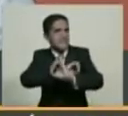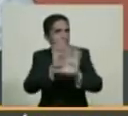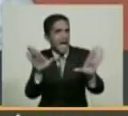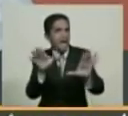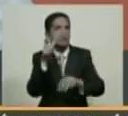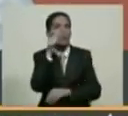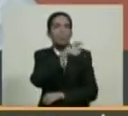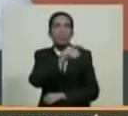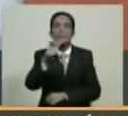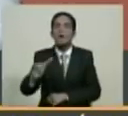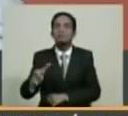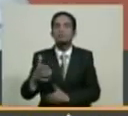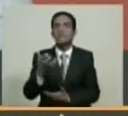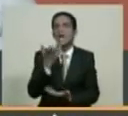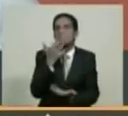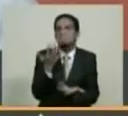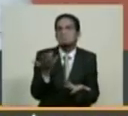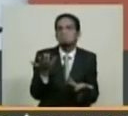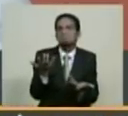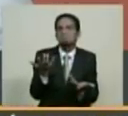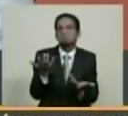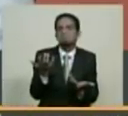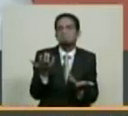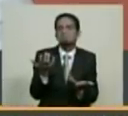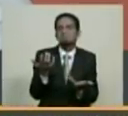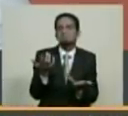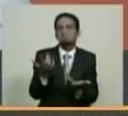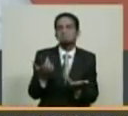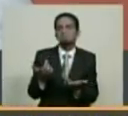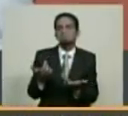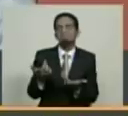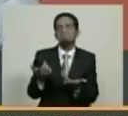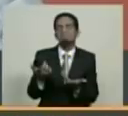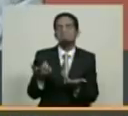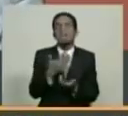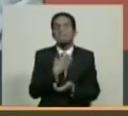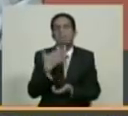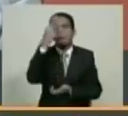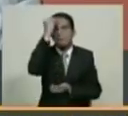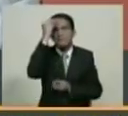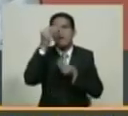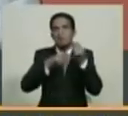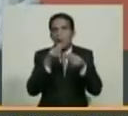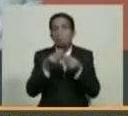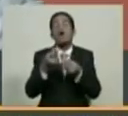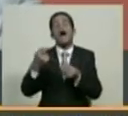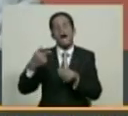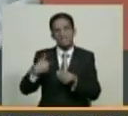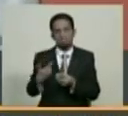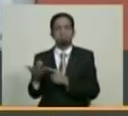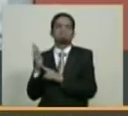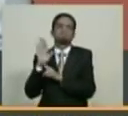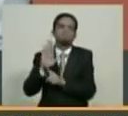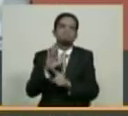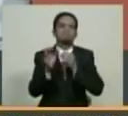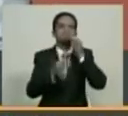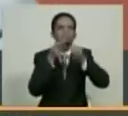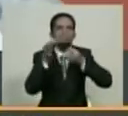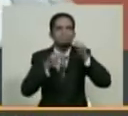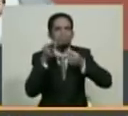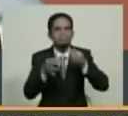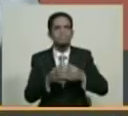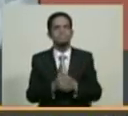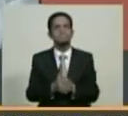persona, independientemente que no tenga o no la agarre este régimen, explicarle cómo se aplicará la nueva reforma tributaria. Tenemos la